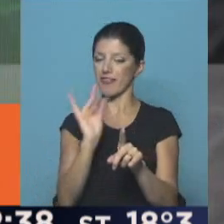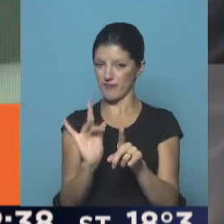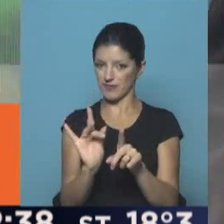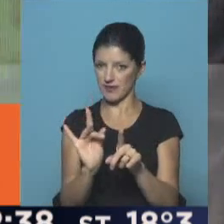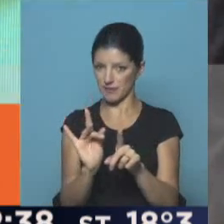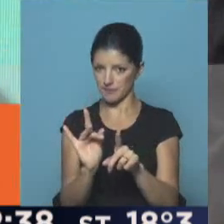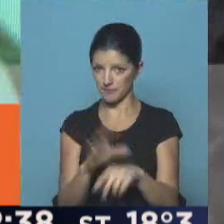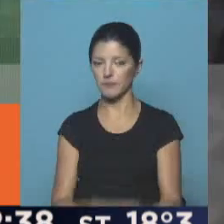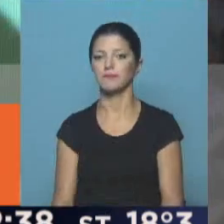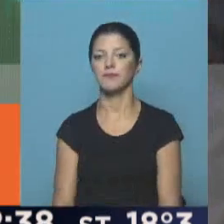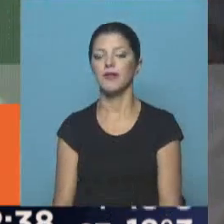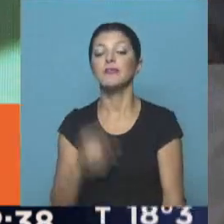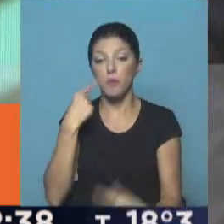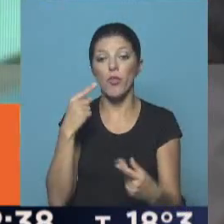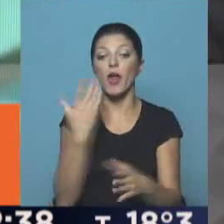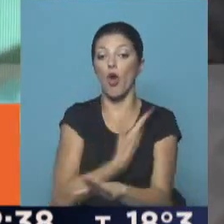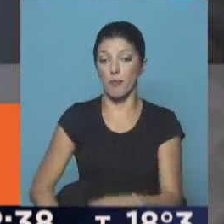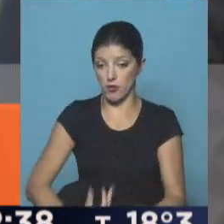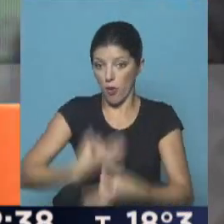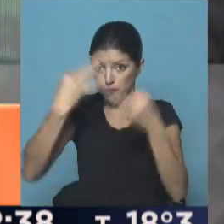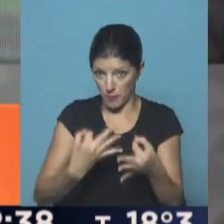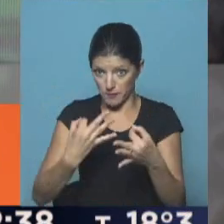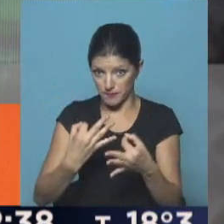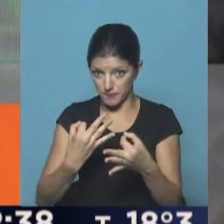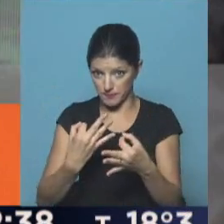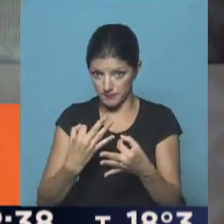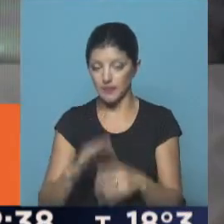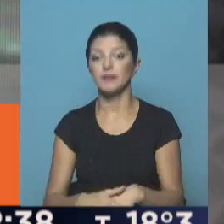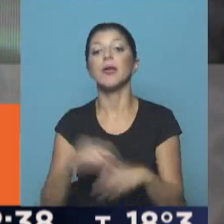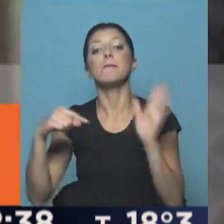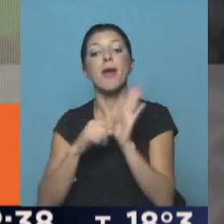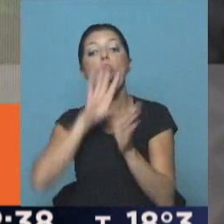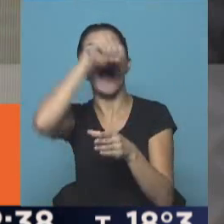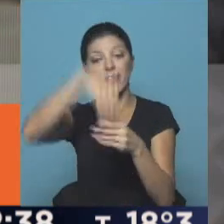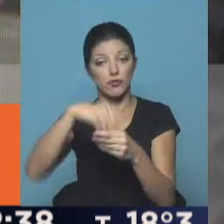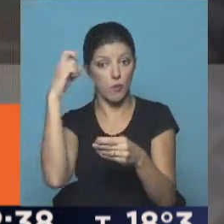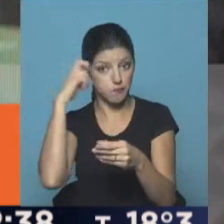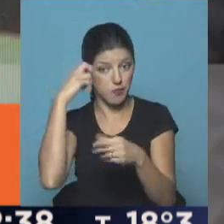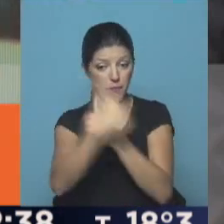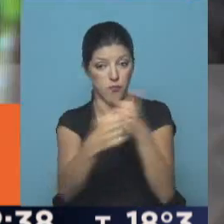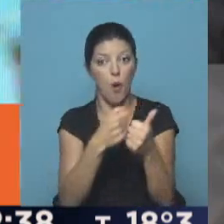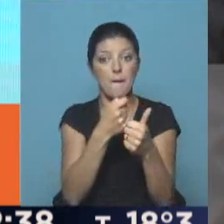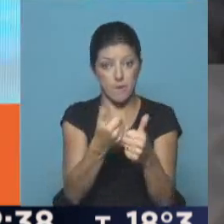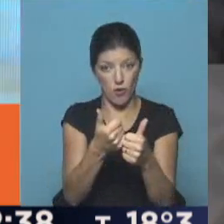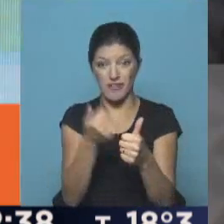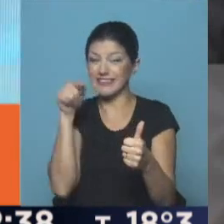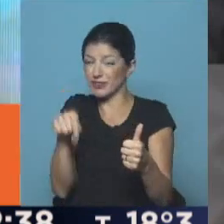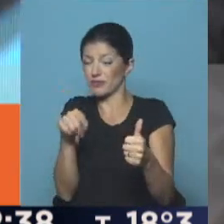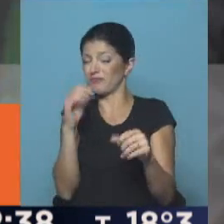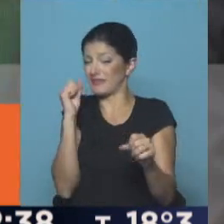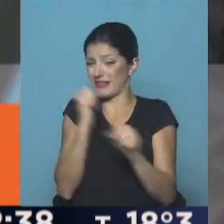el 10 de Downing Street, formar gobierno. Formar gobierno sin mayoría en el Parlamento en el Reino Unido es una tarea